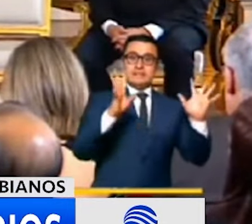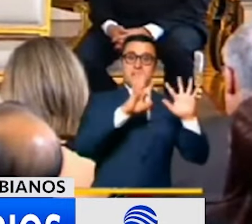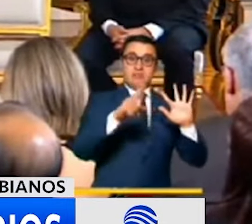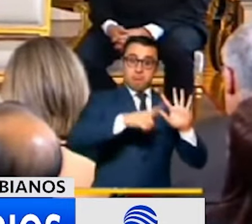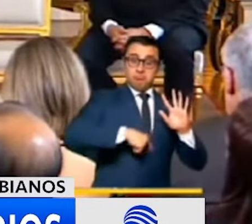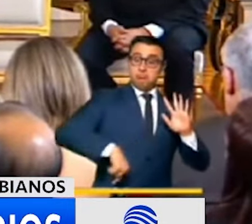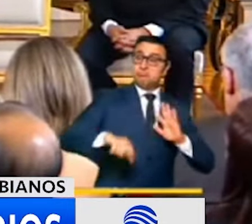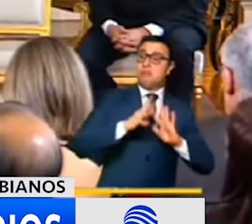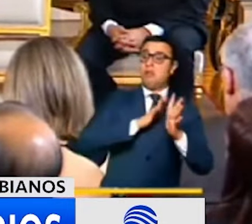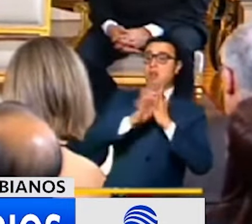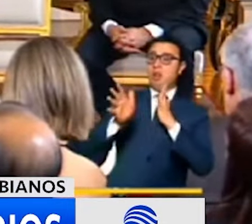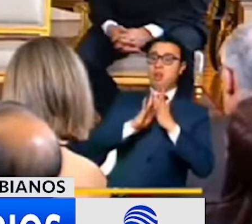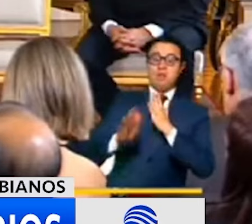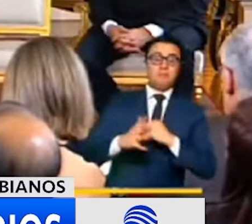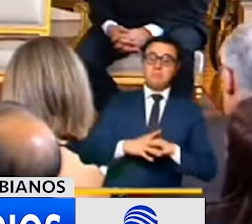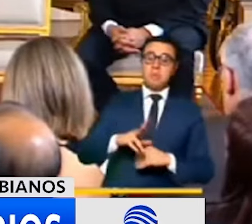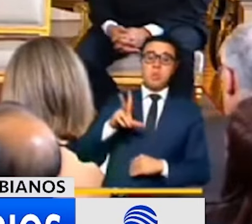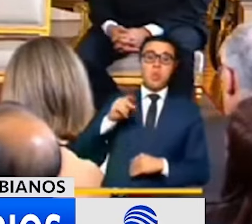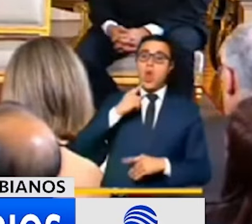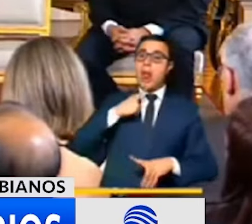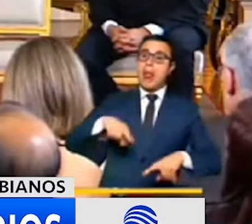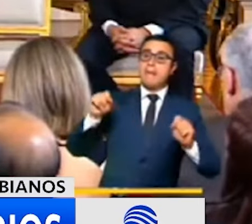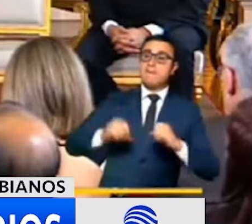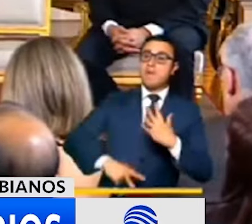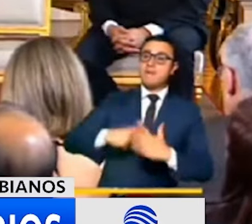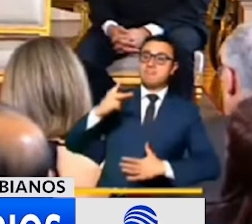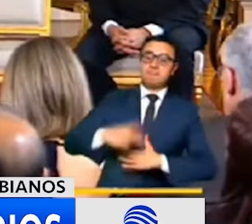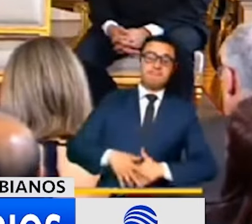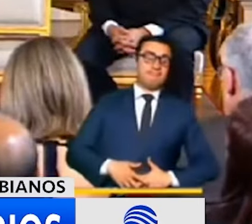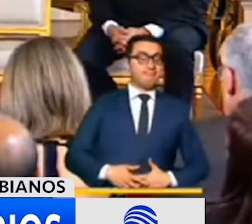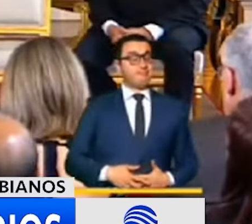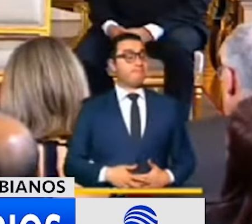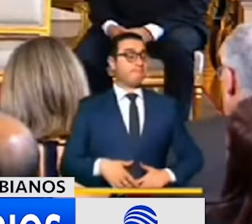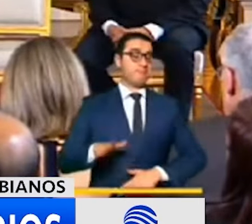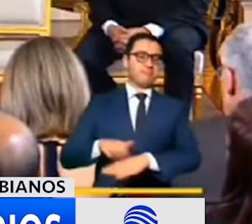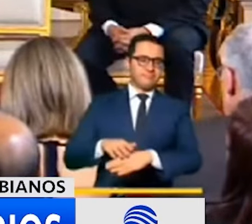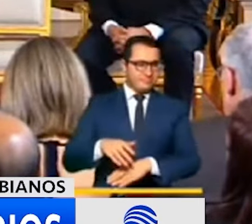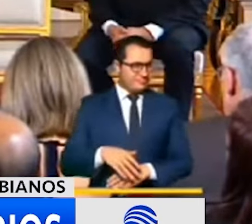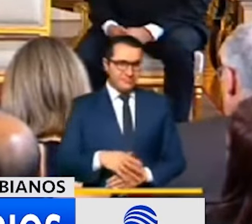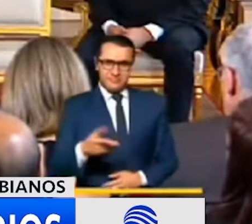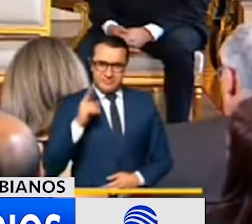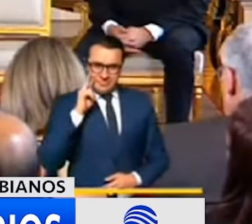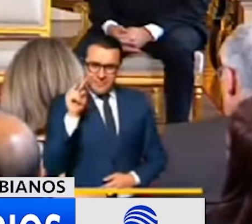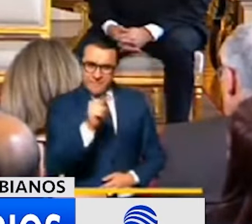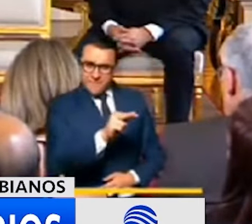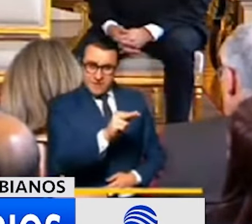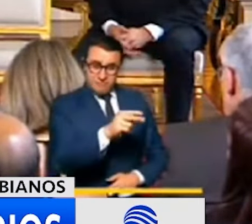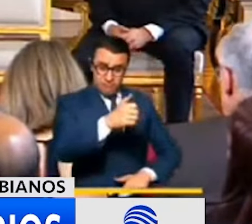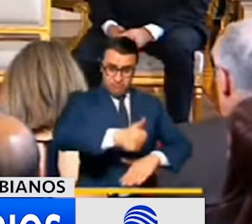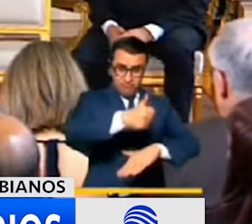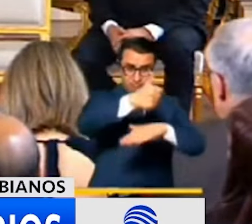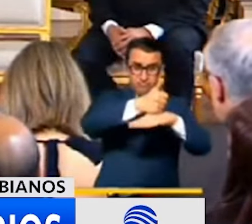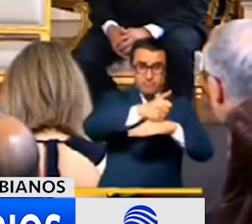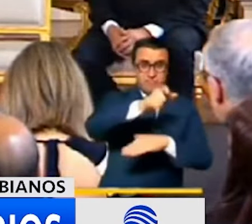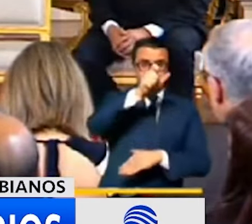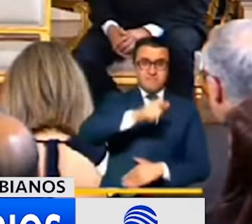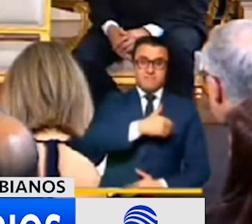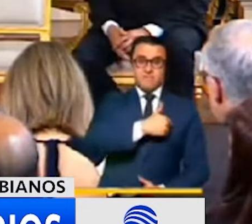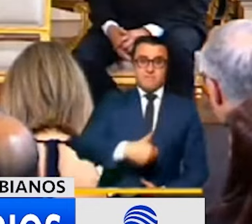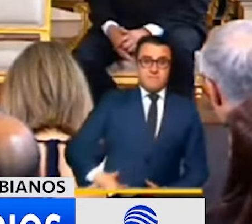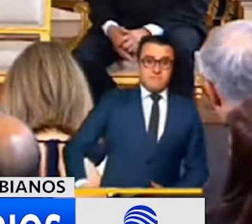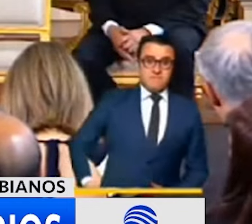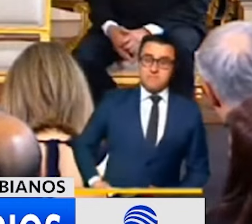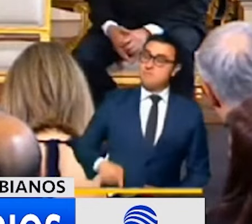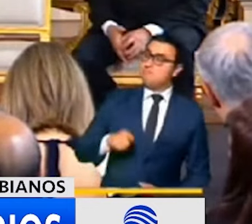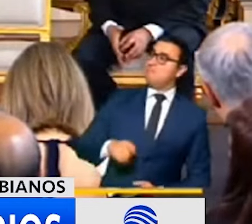se jacta de no aprobar el proyecto. Lo han visto, no ellos, sino él, como un tour de force